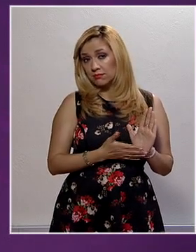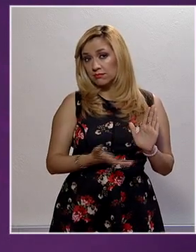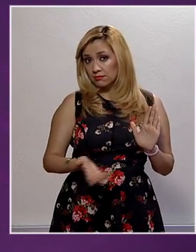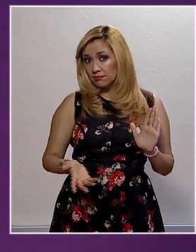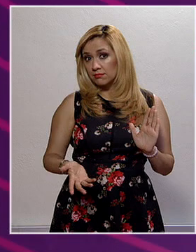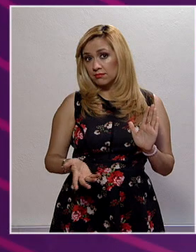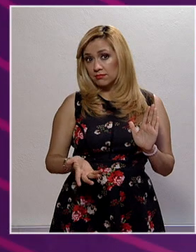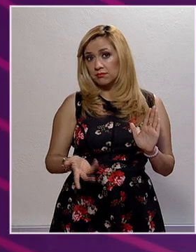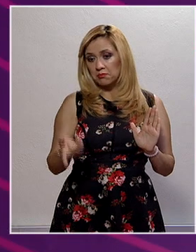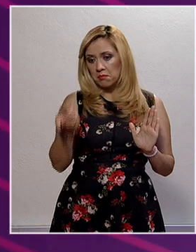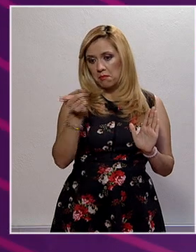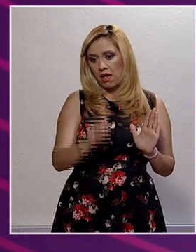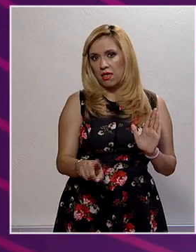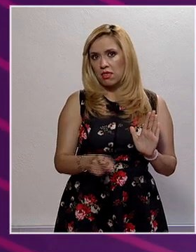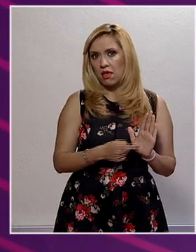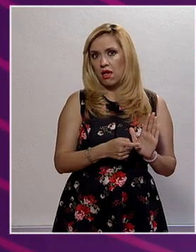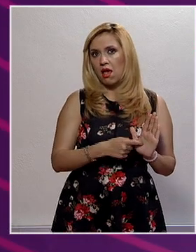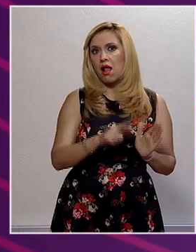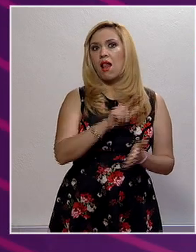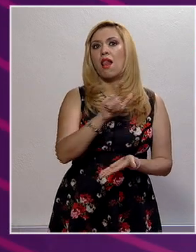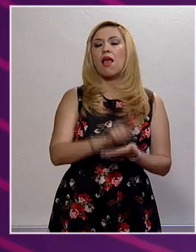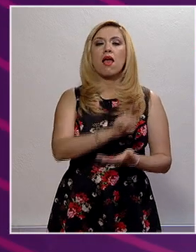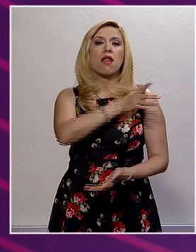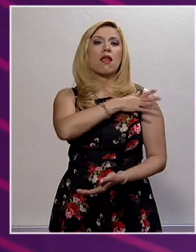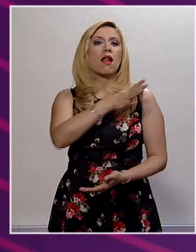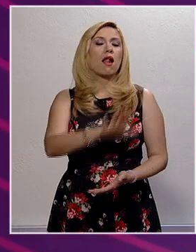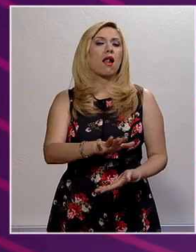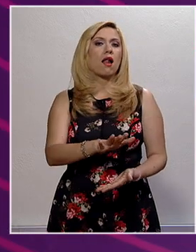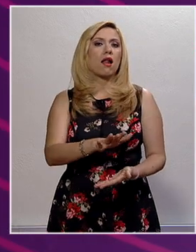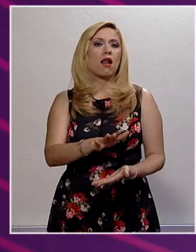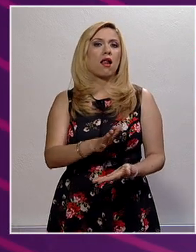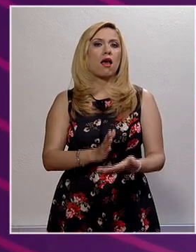Y es un mandato también de la Ley General de Acceso